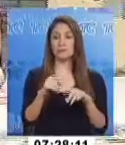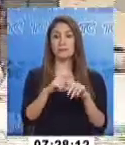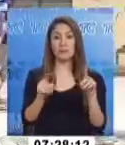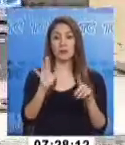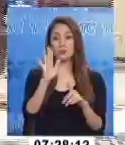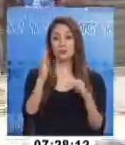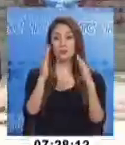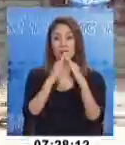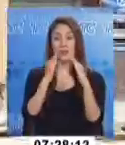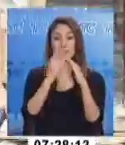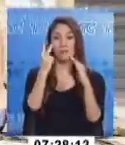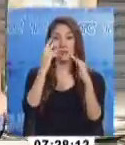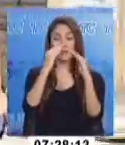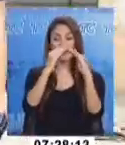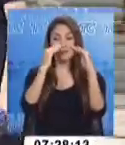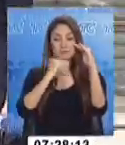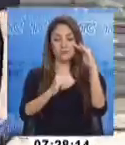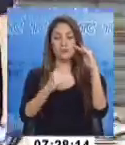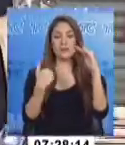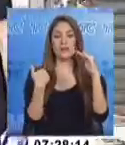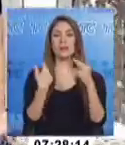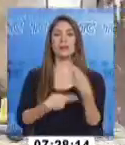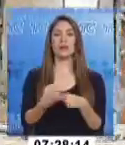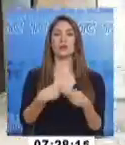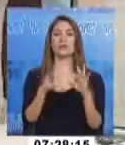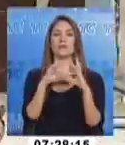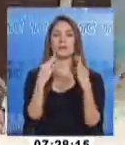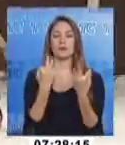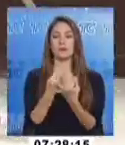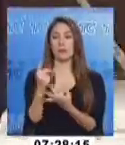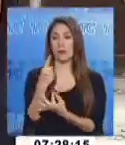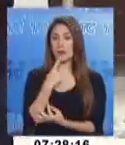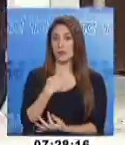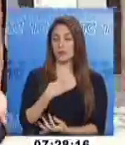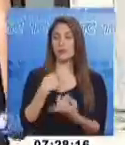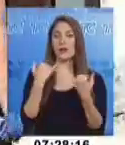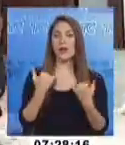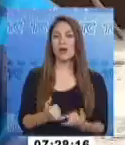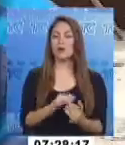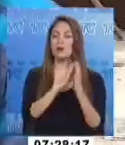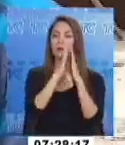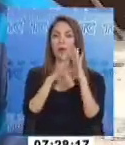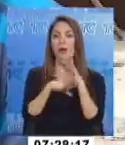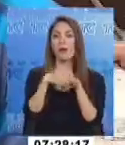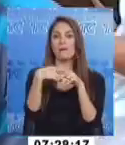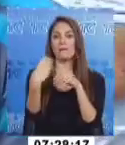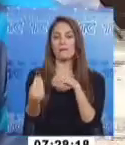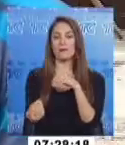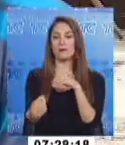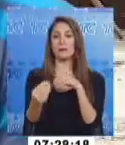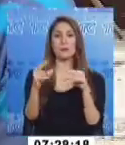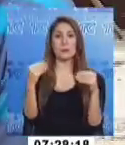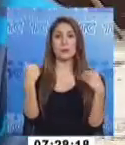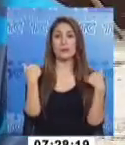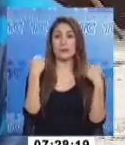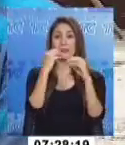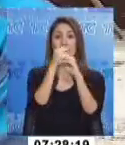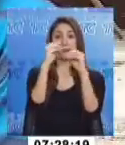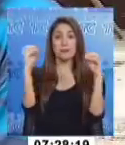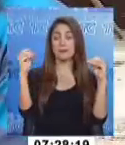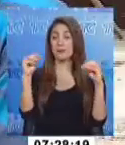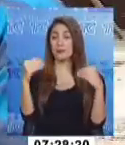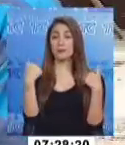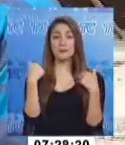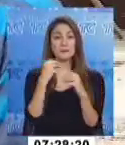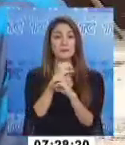vivienda, ya que en la planta baja de esta tenía un negocio familiar. Nos cuenta que ahora duerme en la calle. Y ya no tenemos nada, al menos nosotros no tenemos nada, el